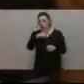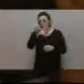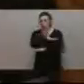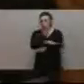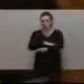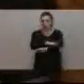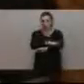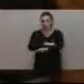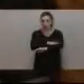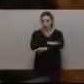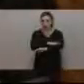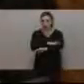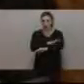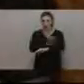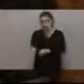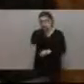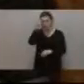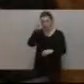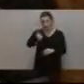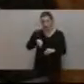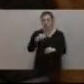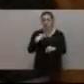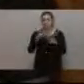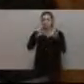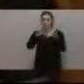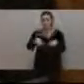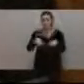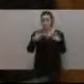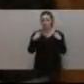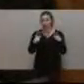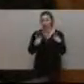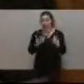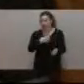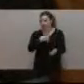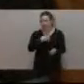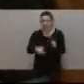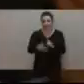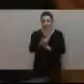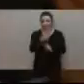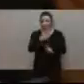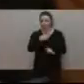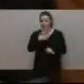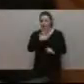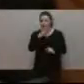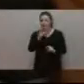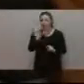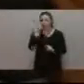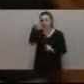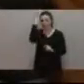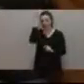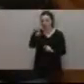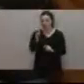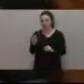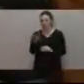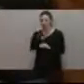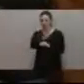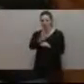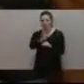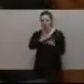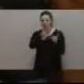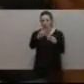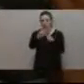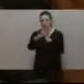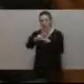Gobierno del Estado y del Congreso de los Diputados no ha sido posible. Ha habido una iniciativa de una serie de grupos que